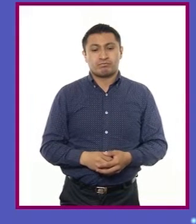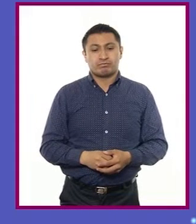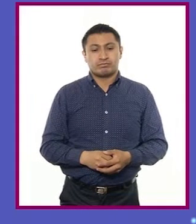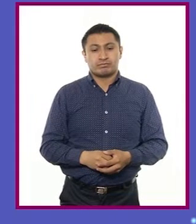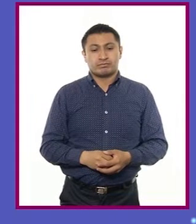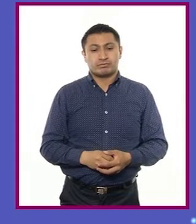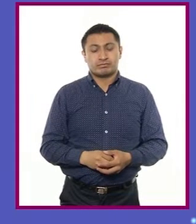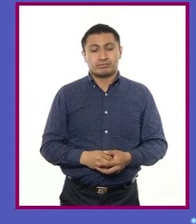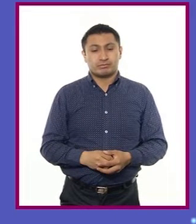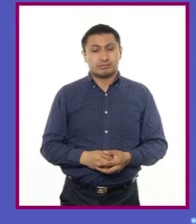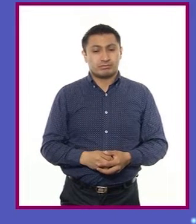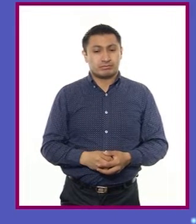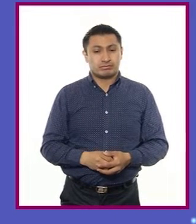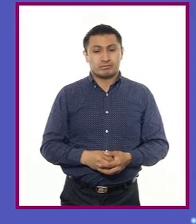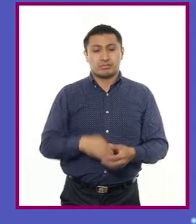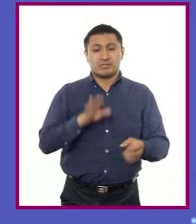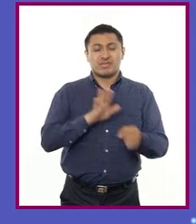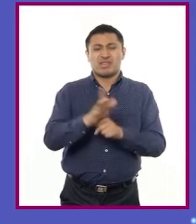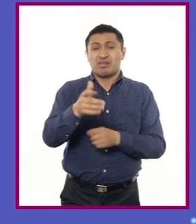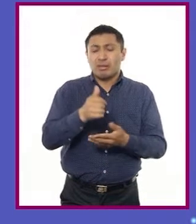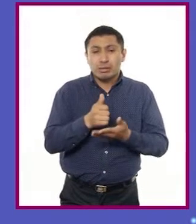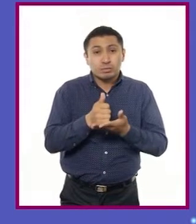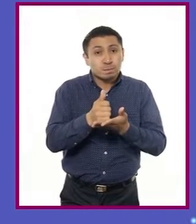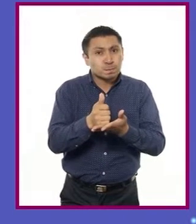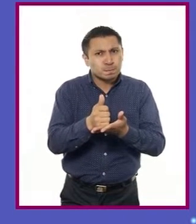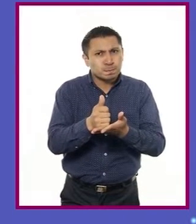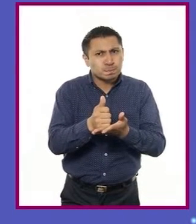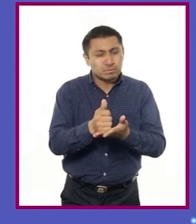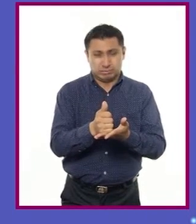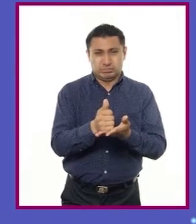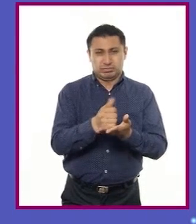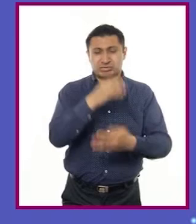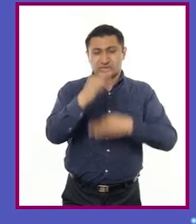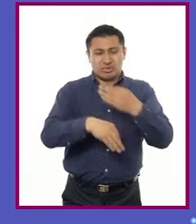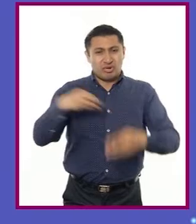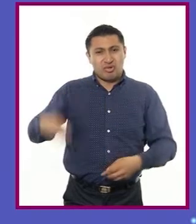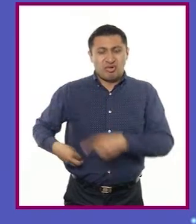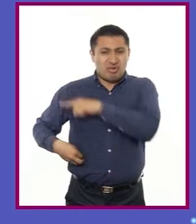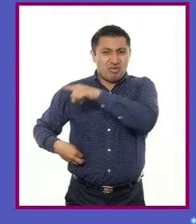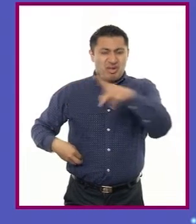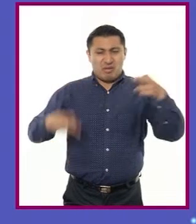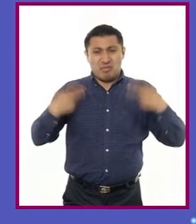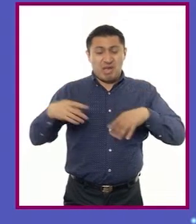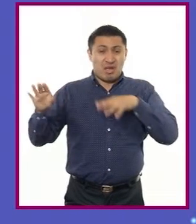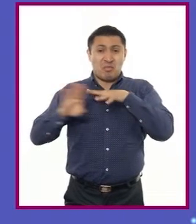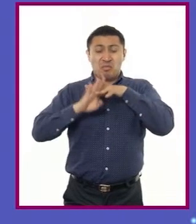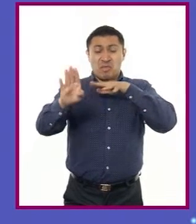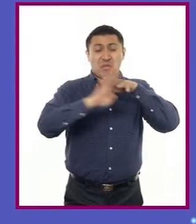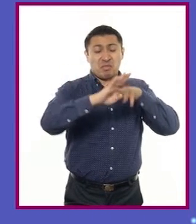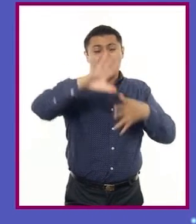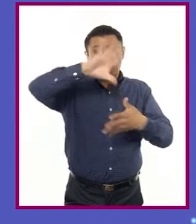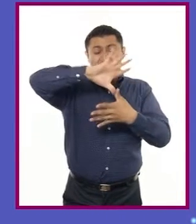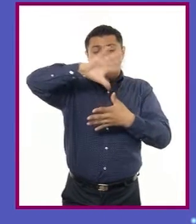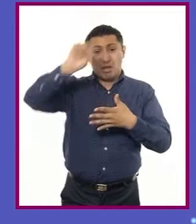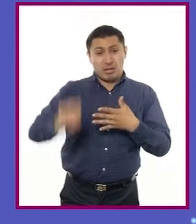¿En qué le puedo ayudar? Todo es culpa de los migrantes centroamericanos.